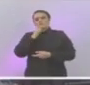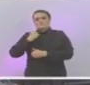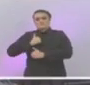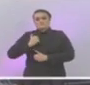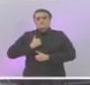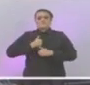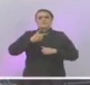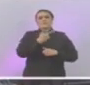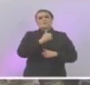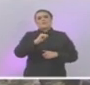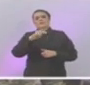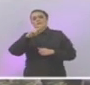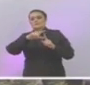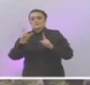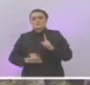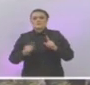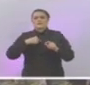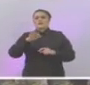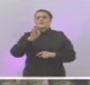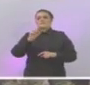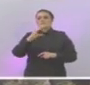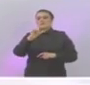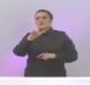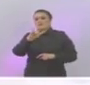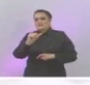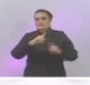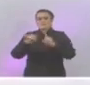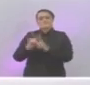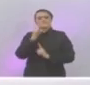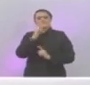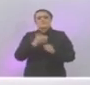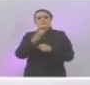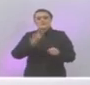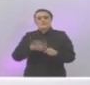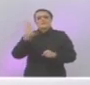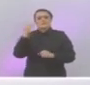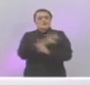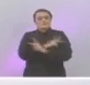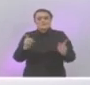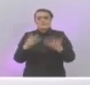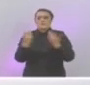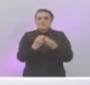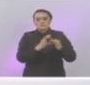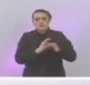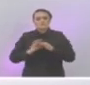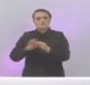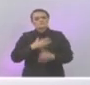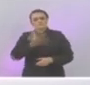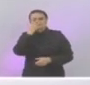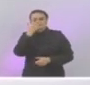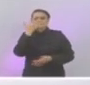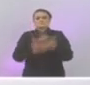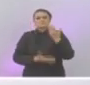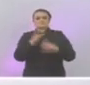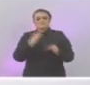Guardia Nacional y de las Fiscalías Generales de la República y Estatal. Unidos y comprometidos,